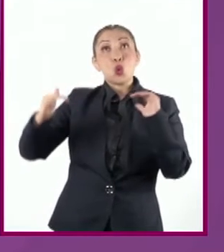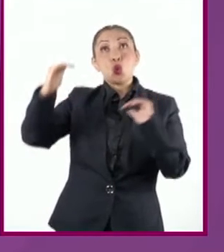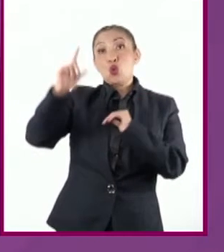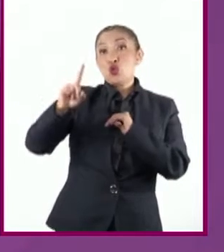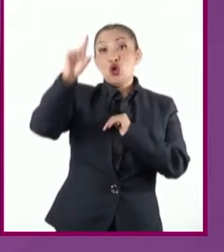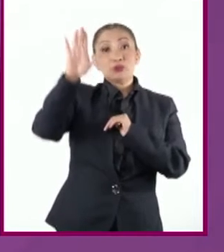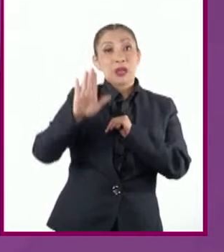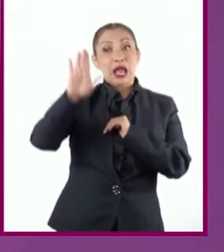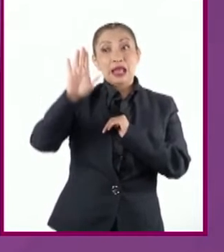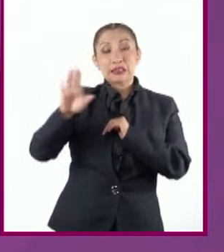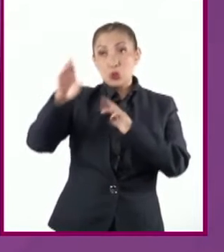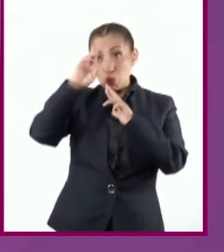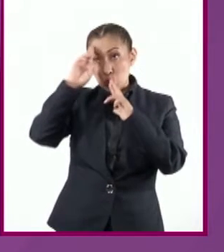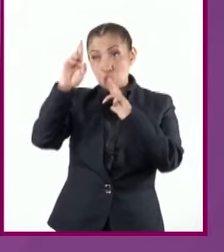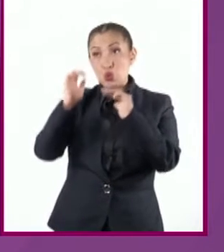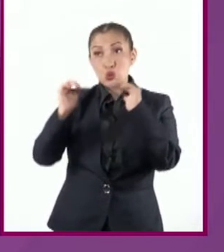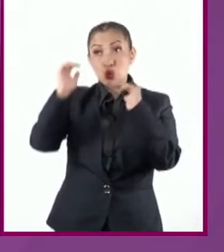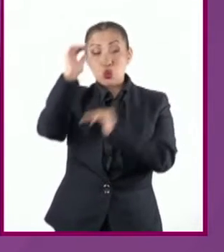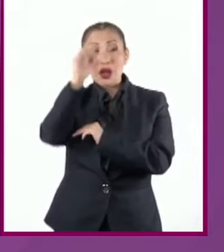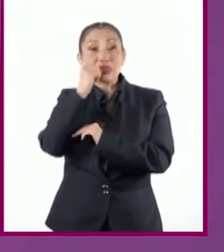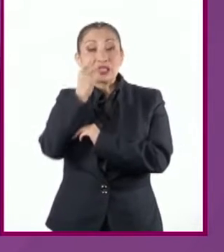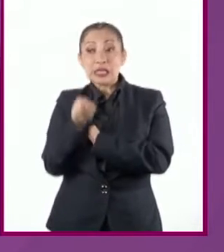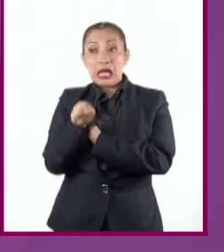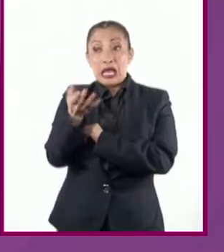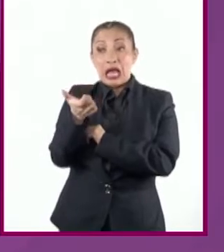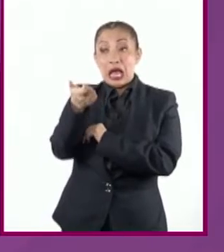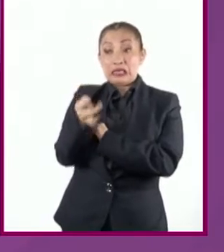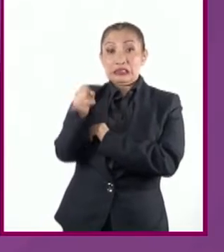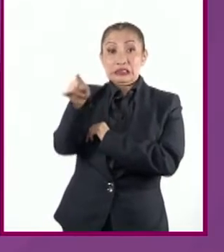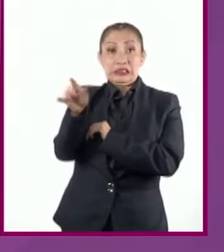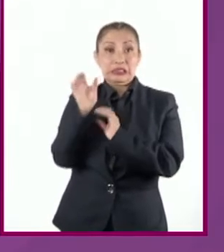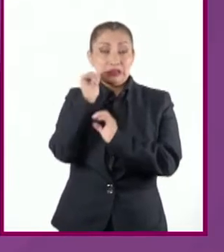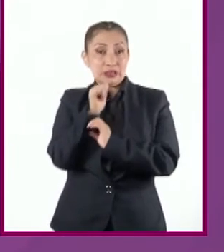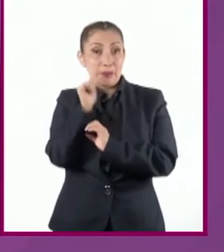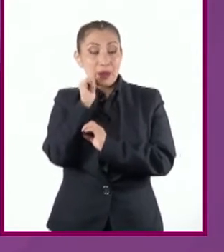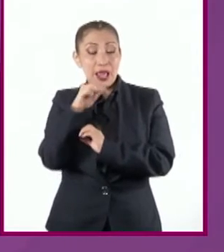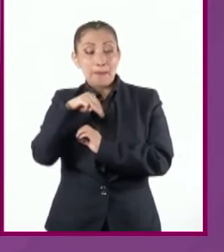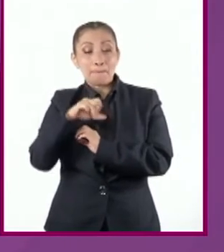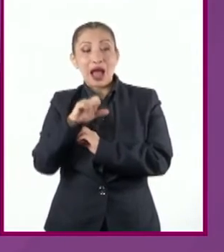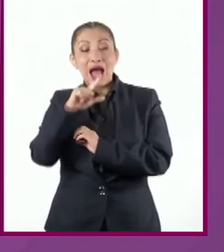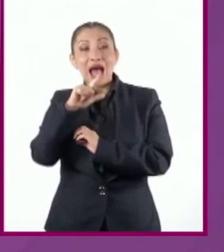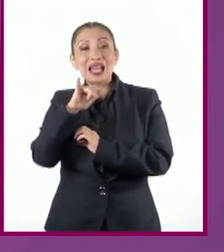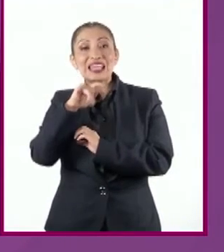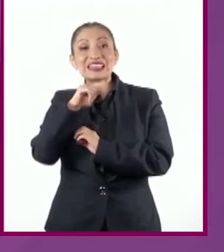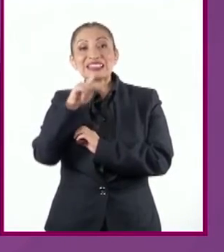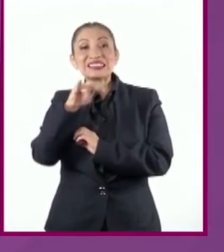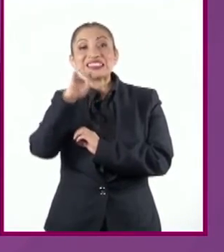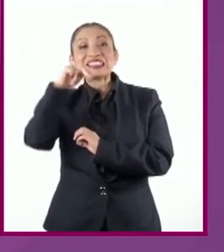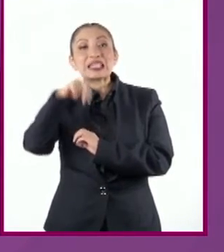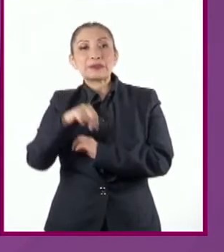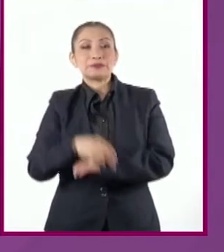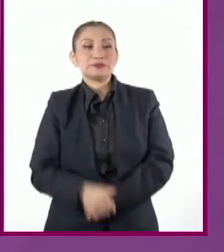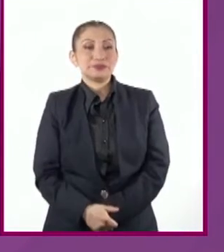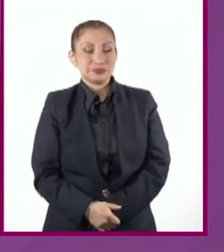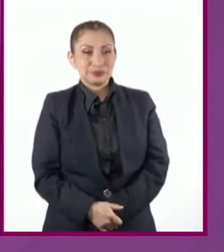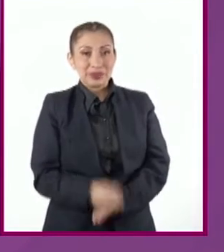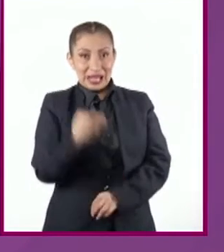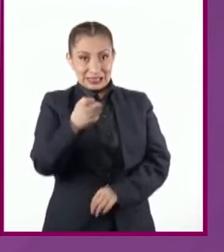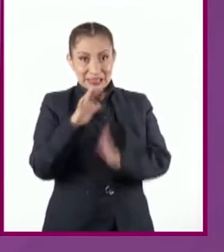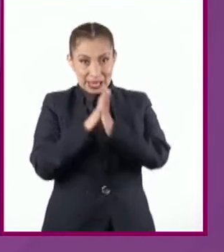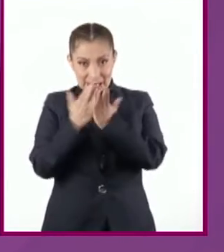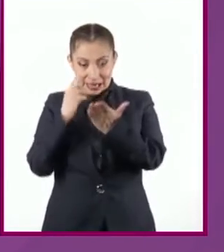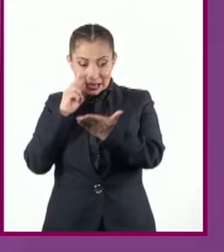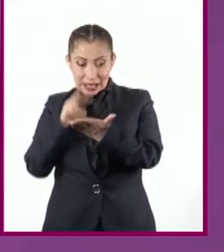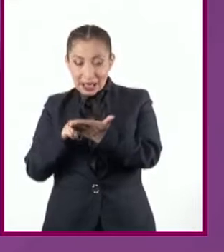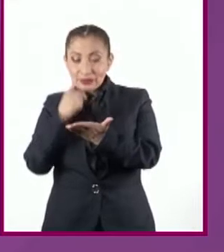superlativo. Y ansí llamaban a Marina de esta manera comúnmente Malintzin. En este texto